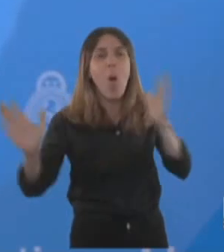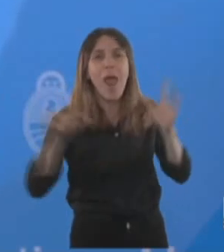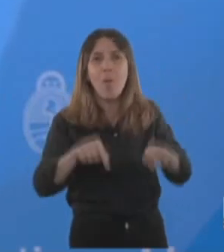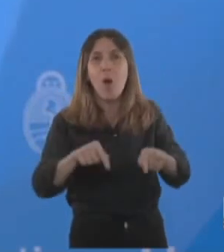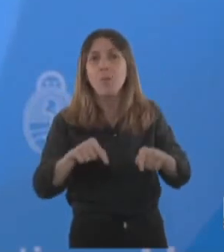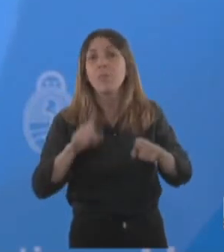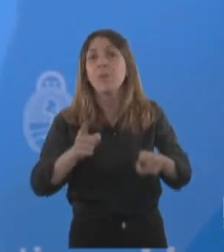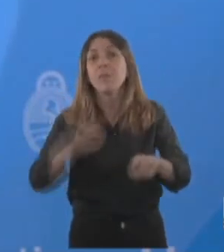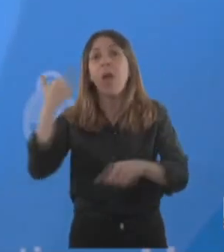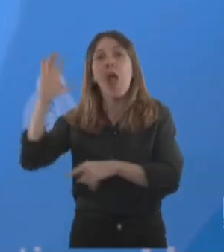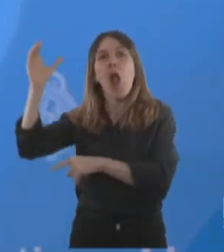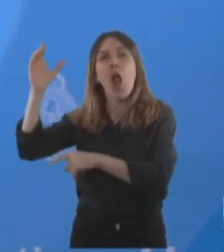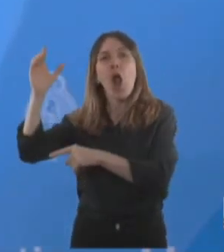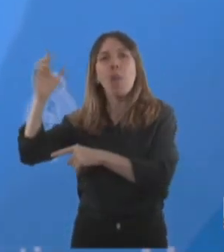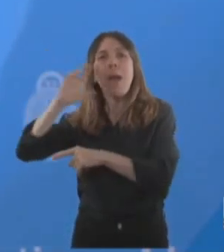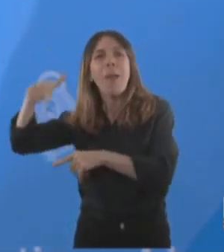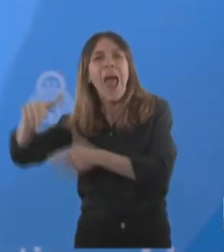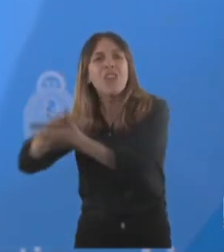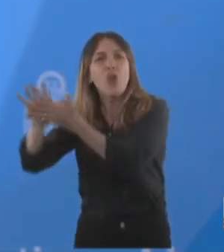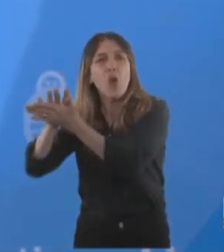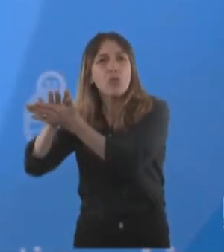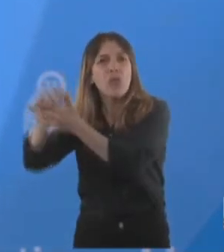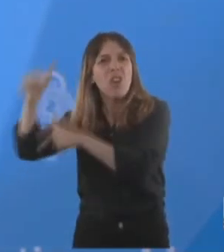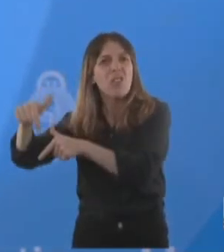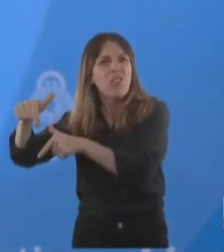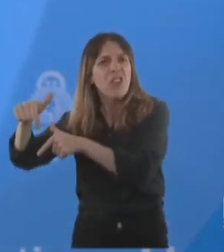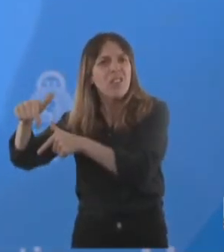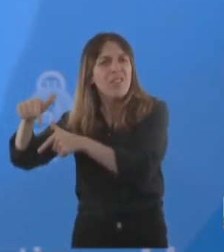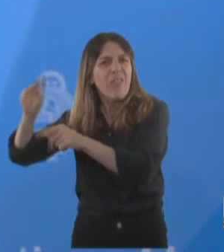que buscaron en Colombia, evidentemente, hoy el mundo no lo recomienda.